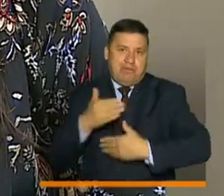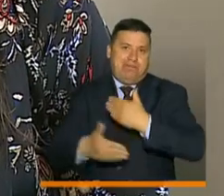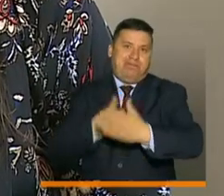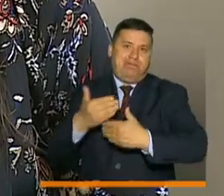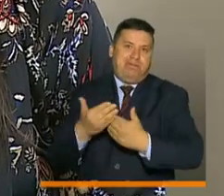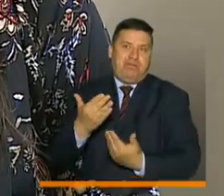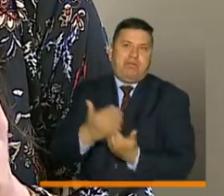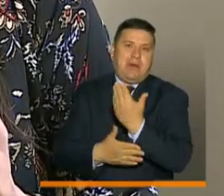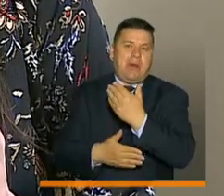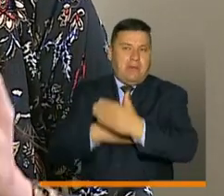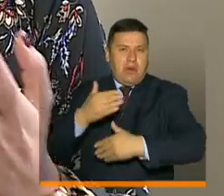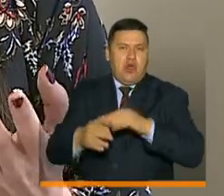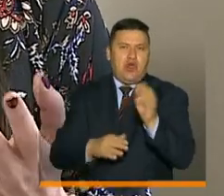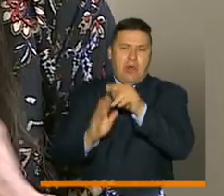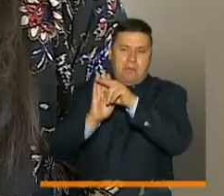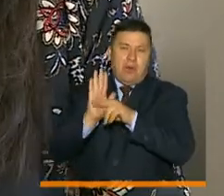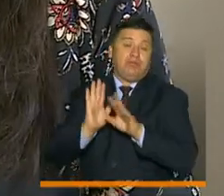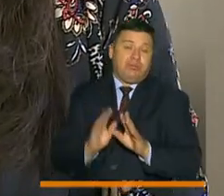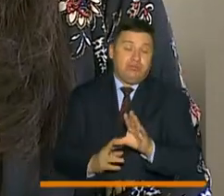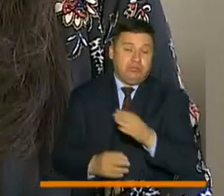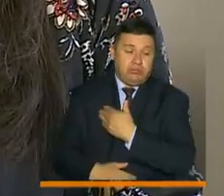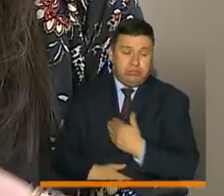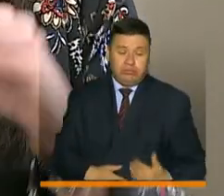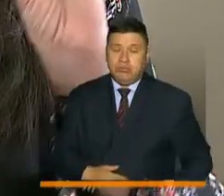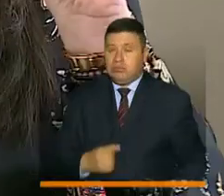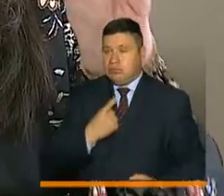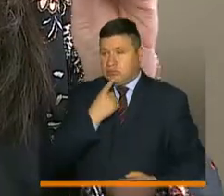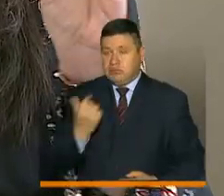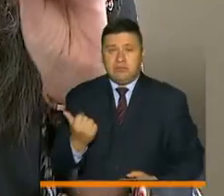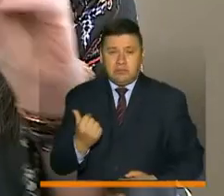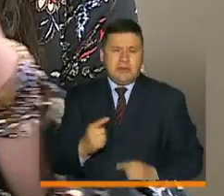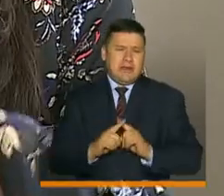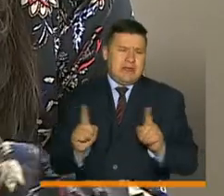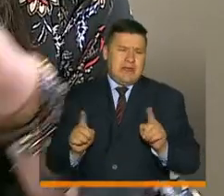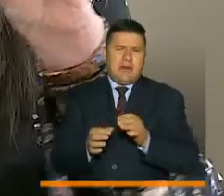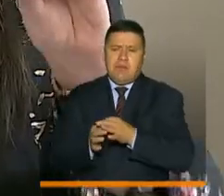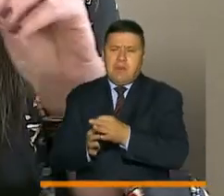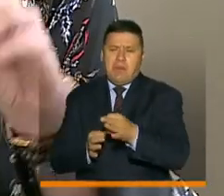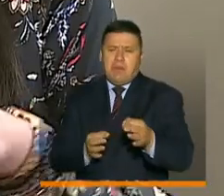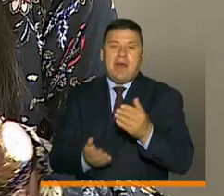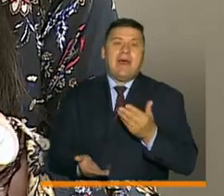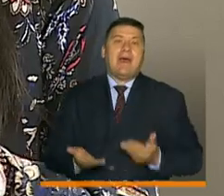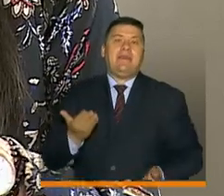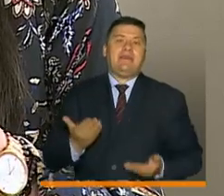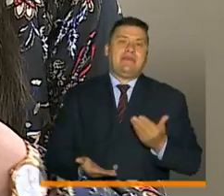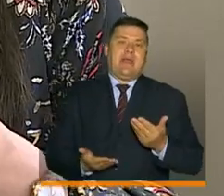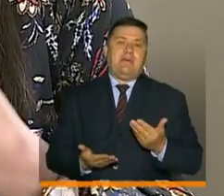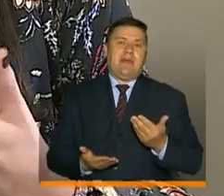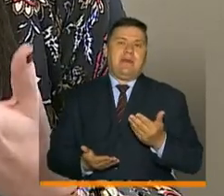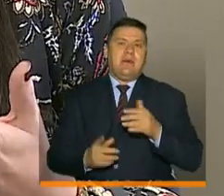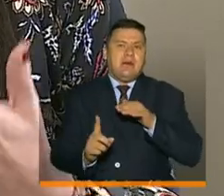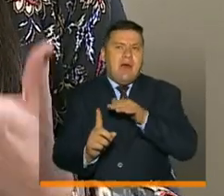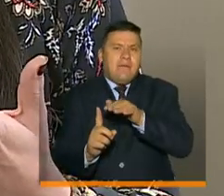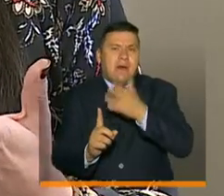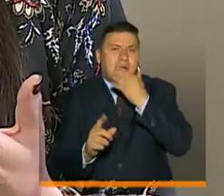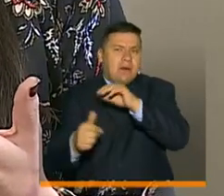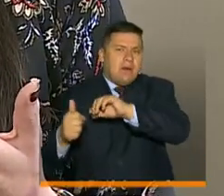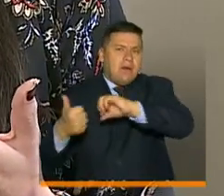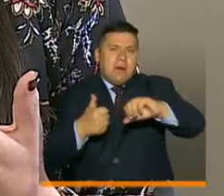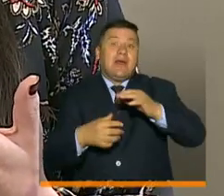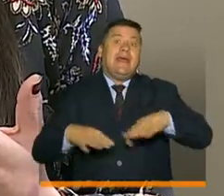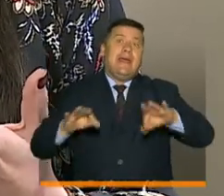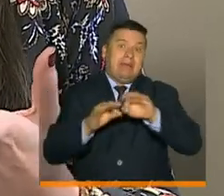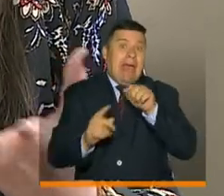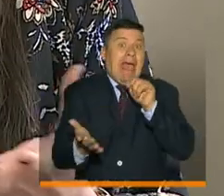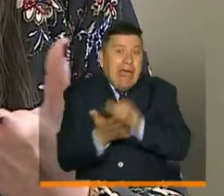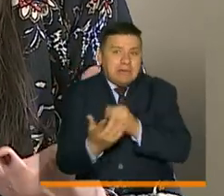esta reactivación gradual con todos los protocolos. Y el presidente lo decía, en los distintos municipios, dependiendo de la incidencia, justamente para eso es el diálogo